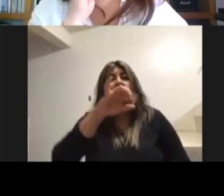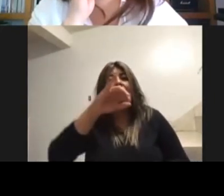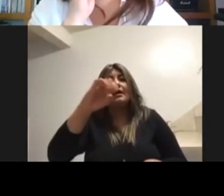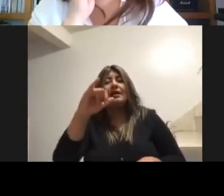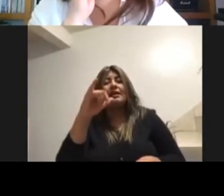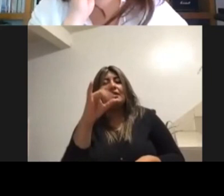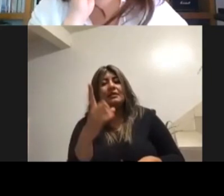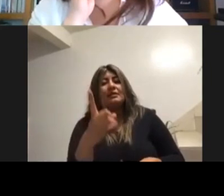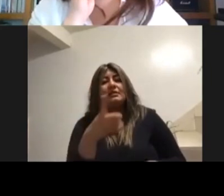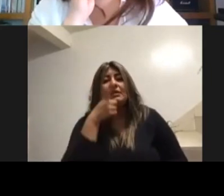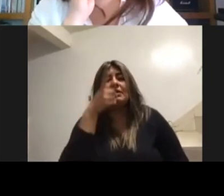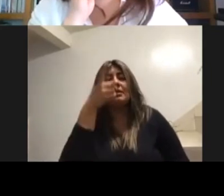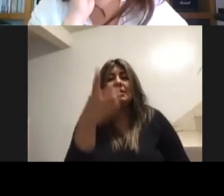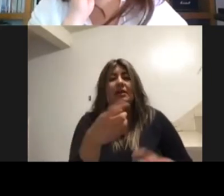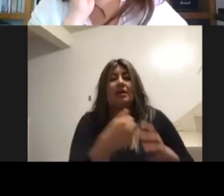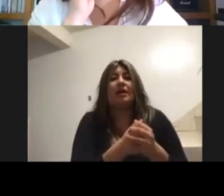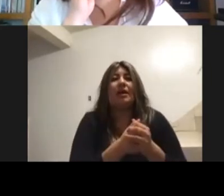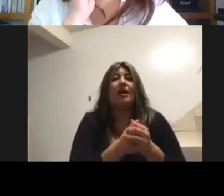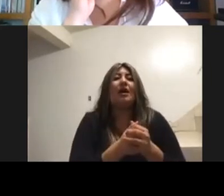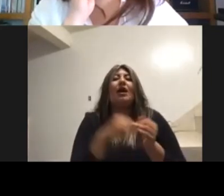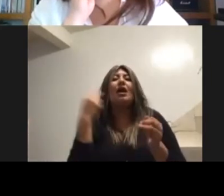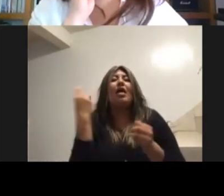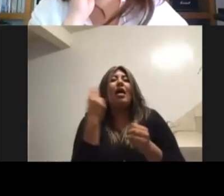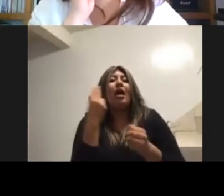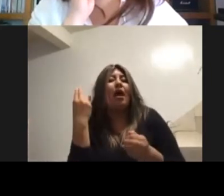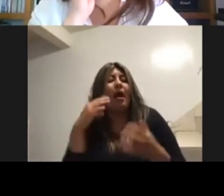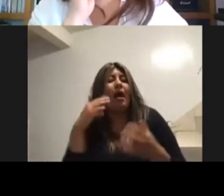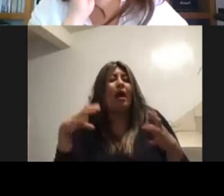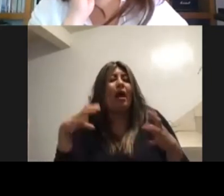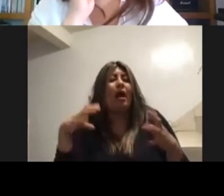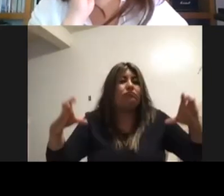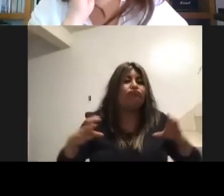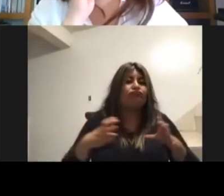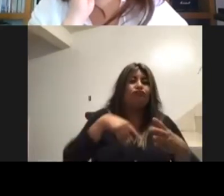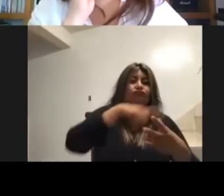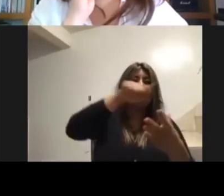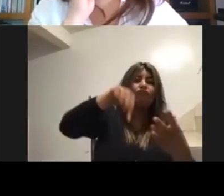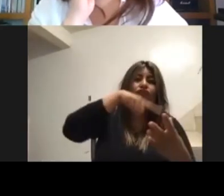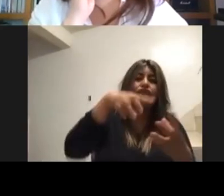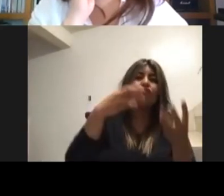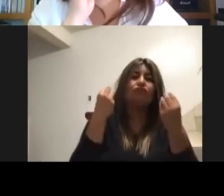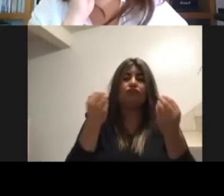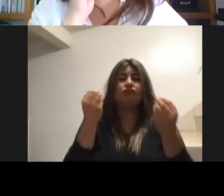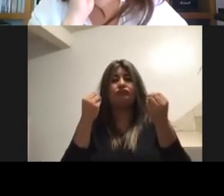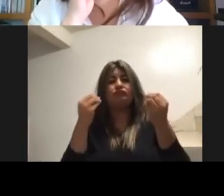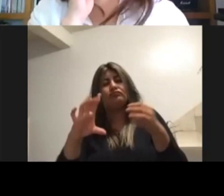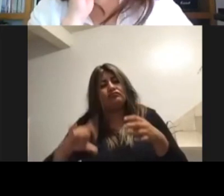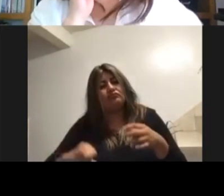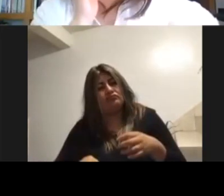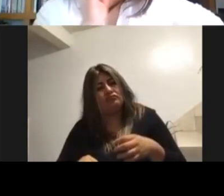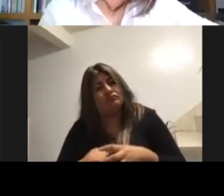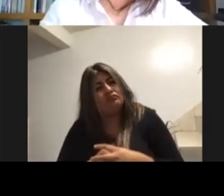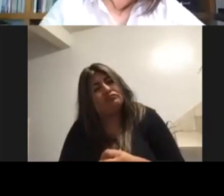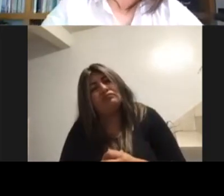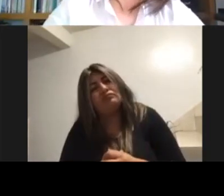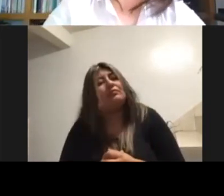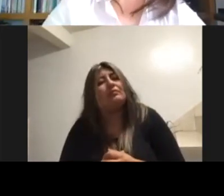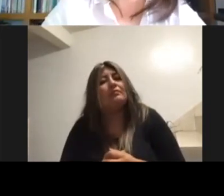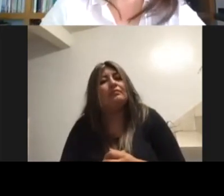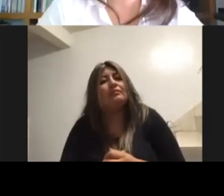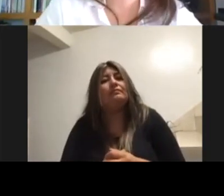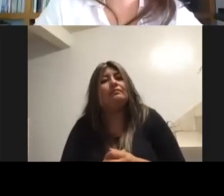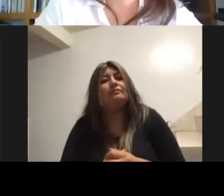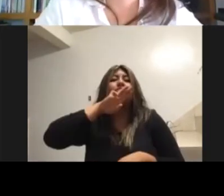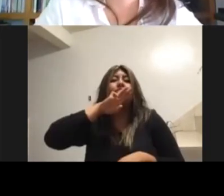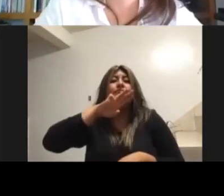una decisión de las comunidades, muy, muy inspirada por las madres de